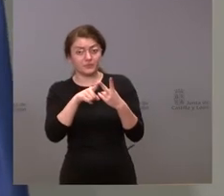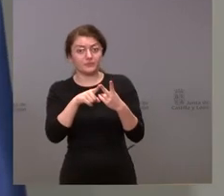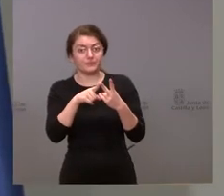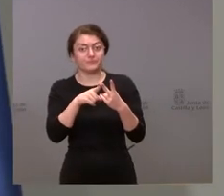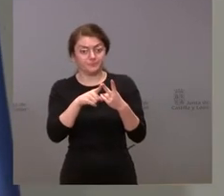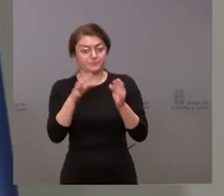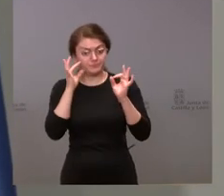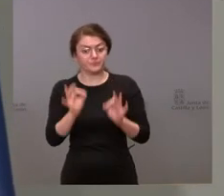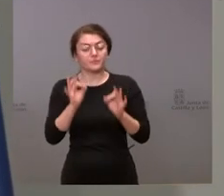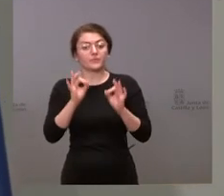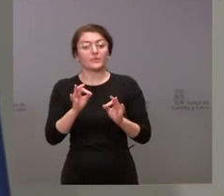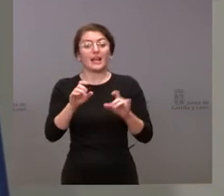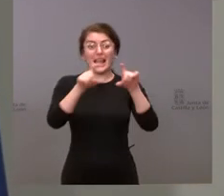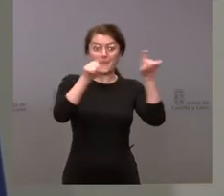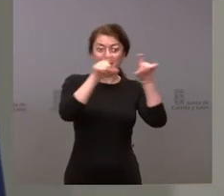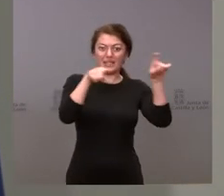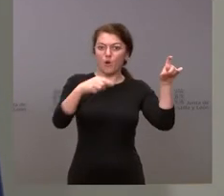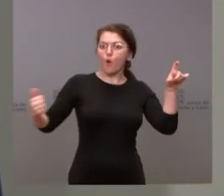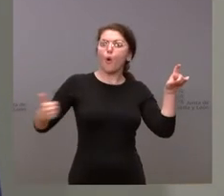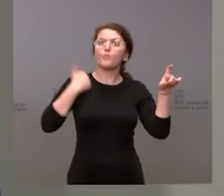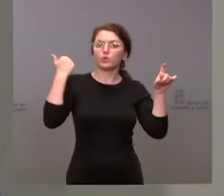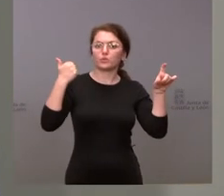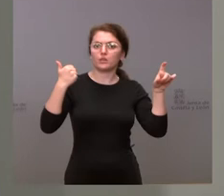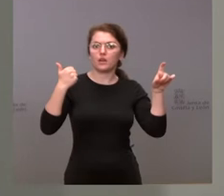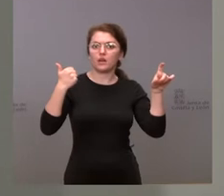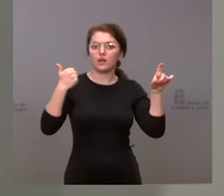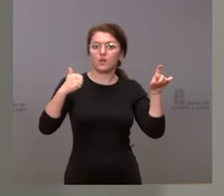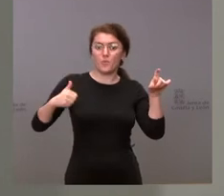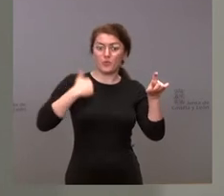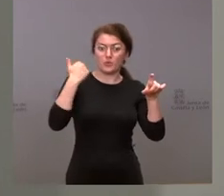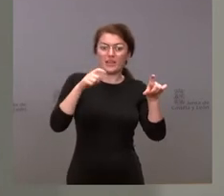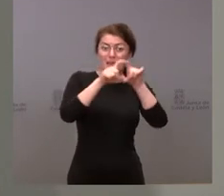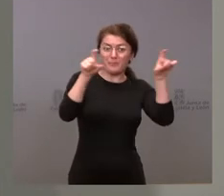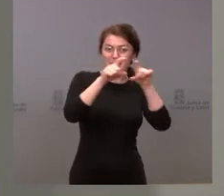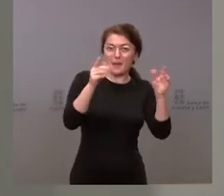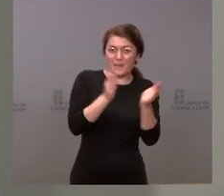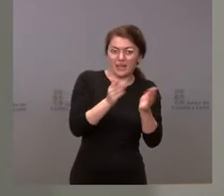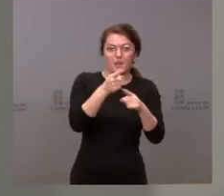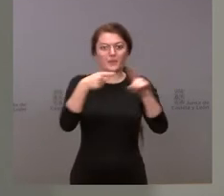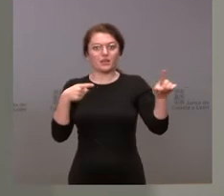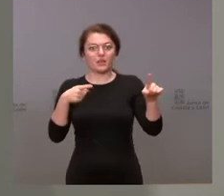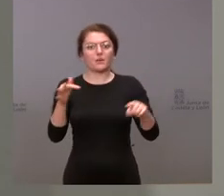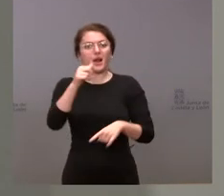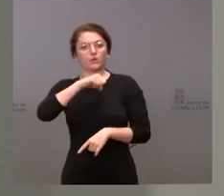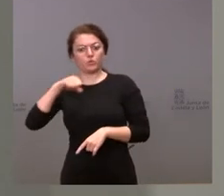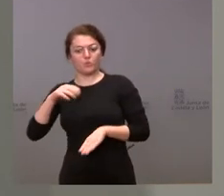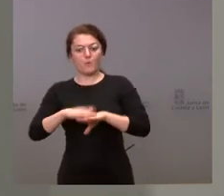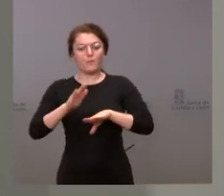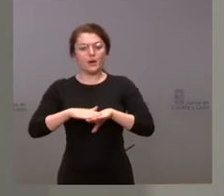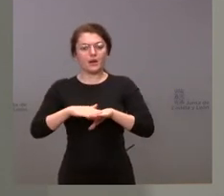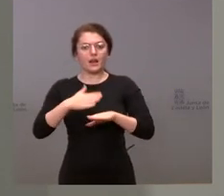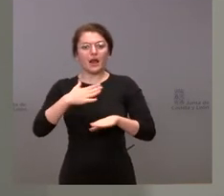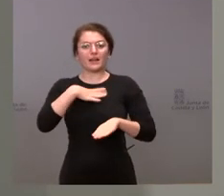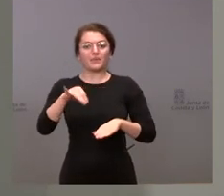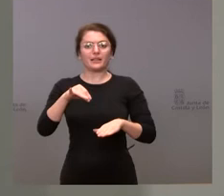para las empresas para las pymes para los autónomos de castilla y león' el poder ofrecer sus servicios y sus productos en la comunidad de